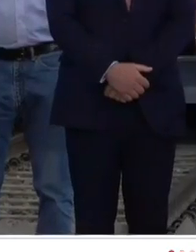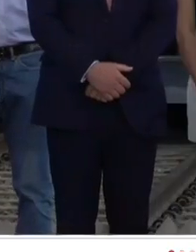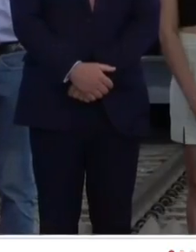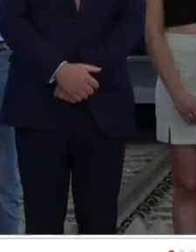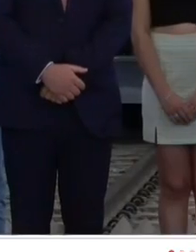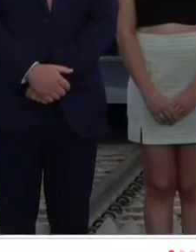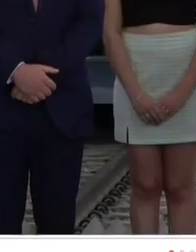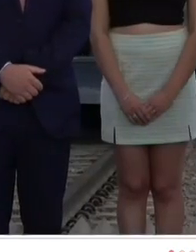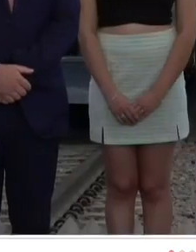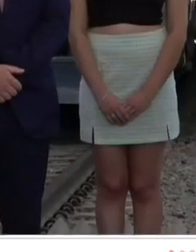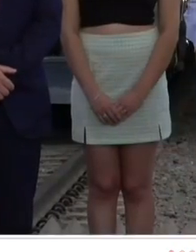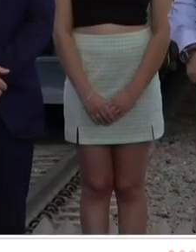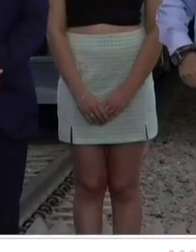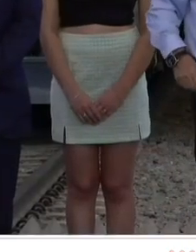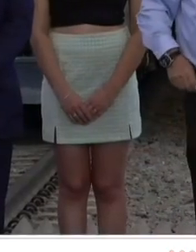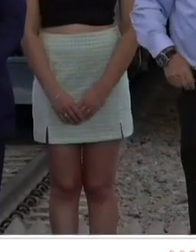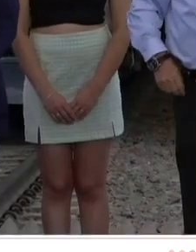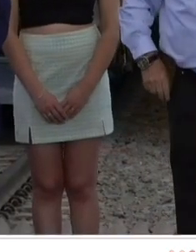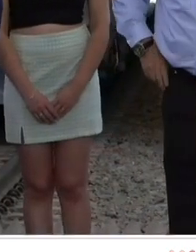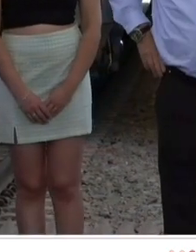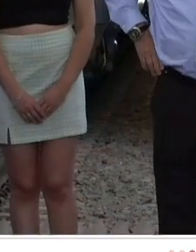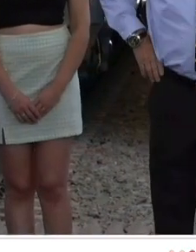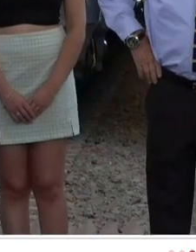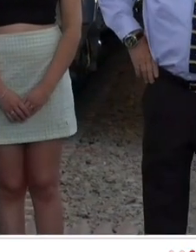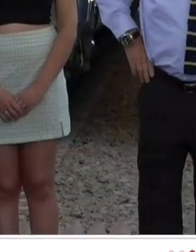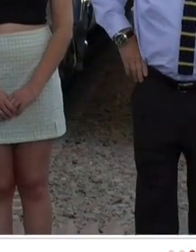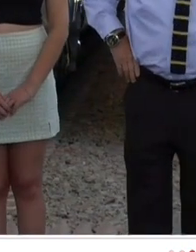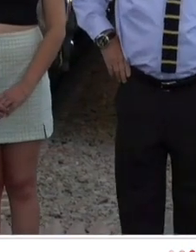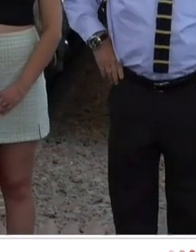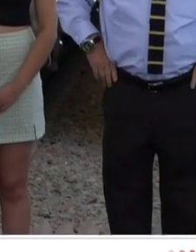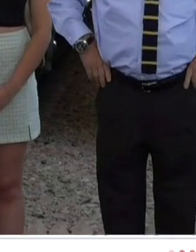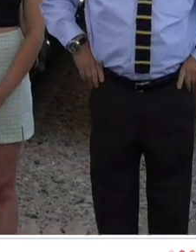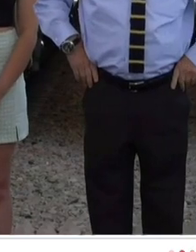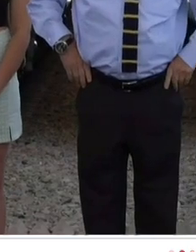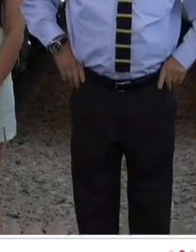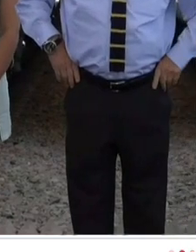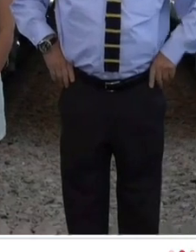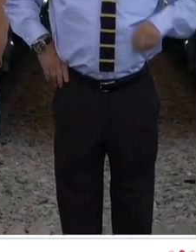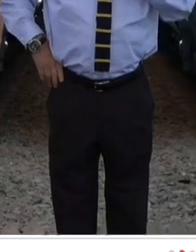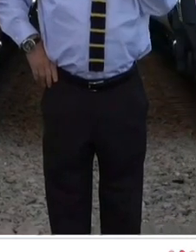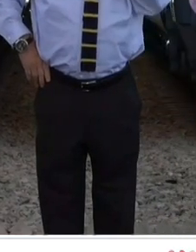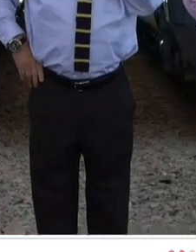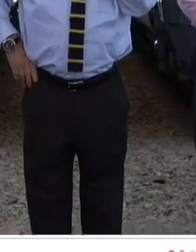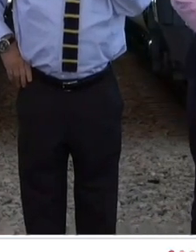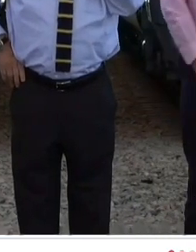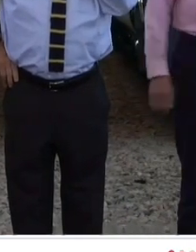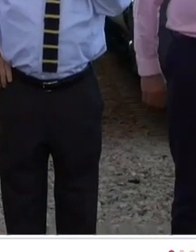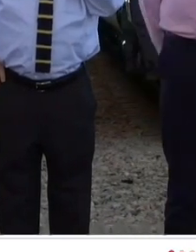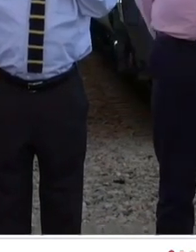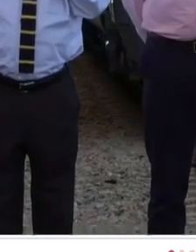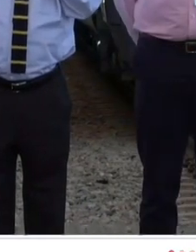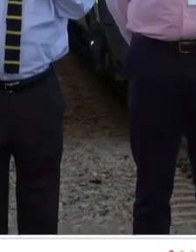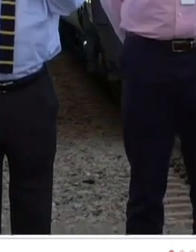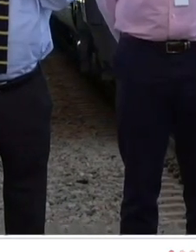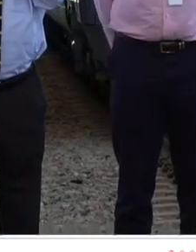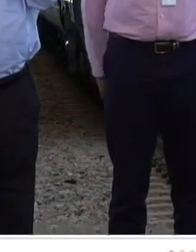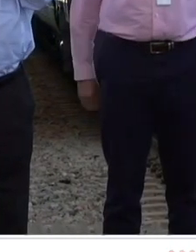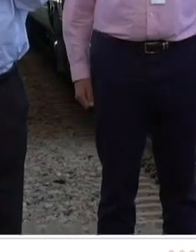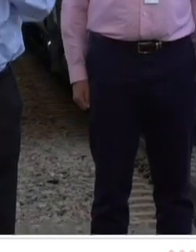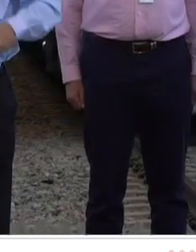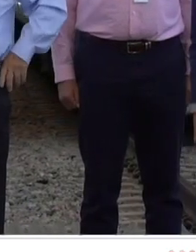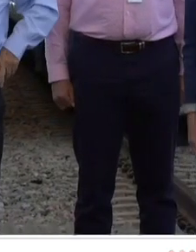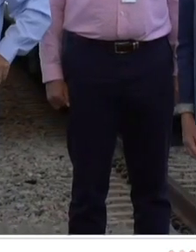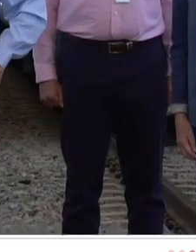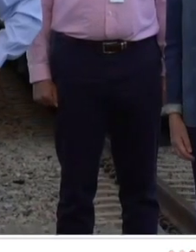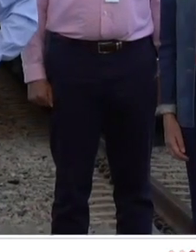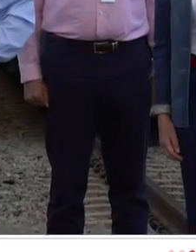de esta polémica licitación del litio donde ha habido diferencias entre el gobierno saliente y el gobierno entrante, diciendo que esto busca que haya